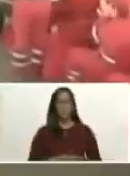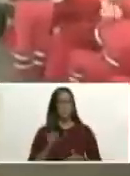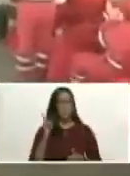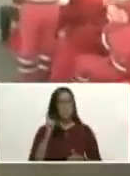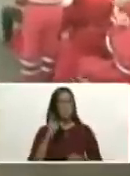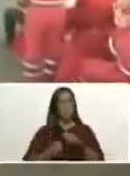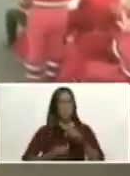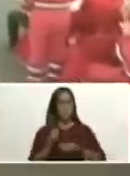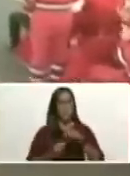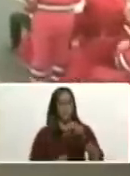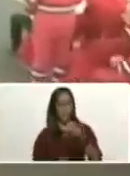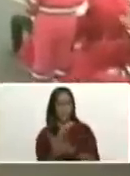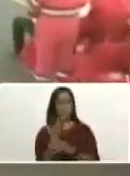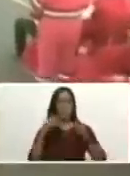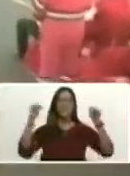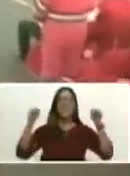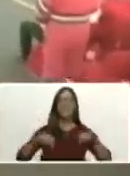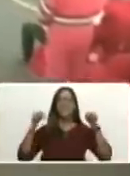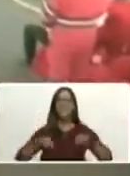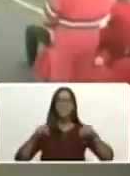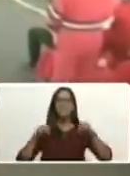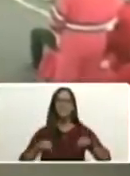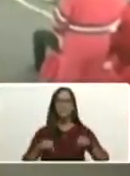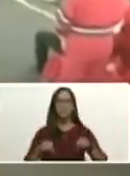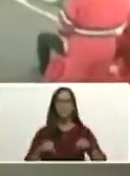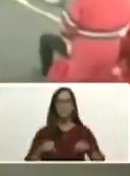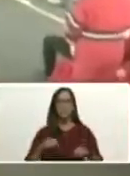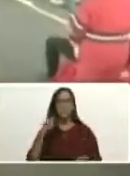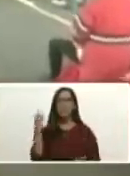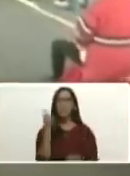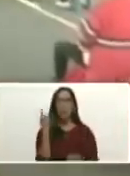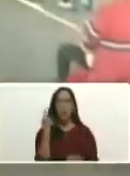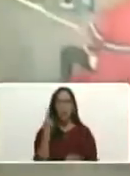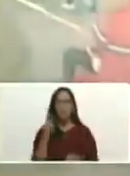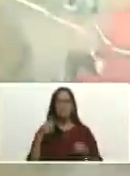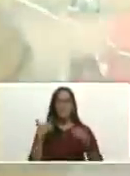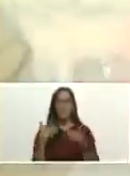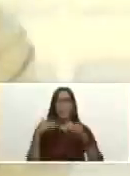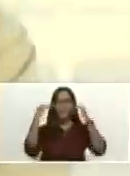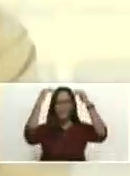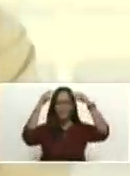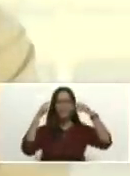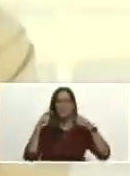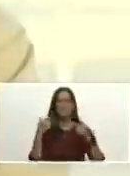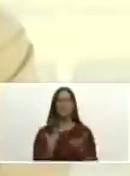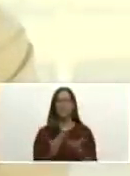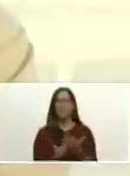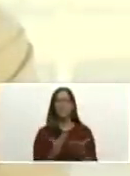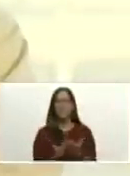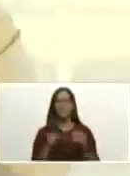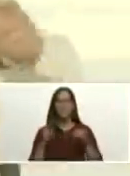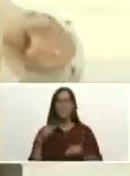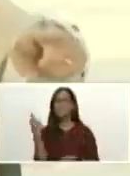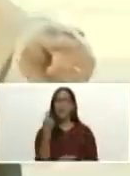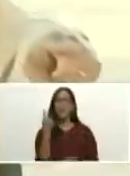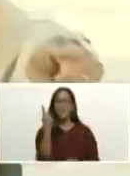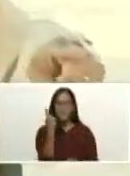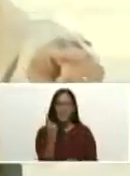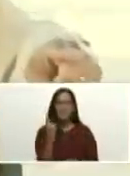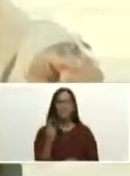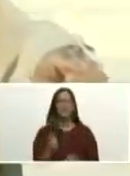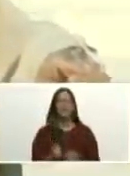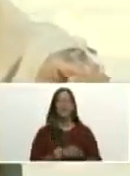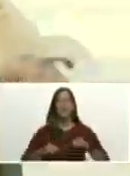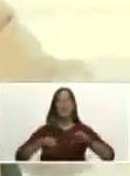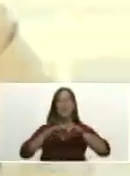creador de esto. Él, solamente él, y fui testigo de que fue así. Él, solamente él, con la clase